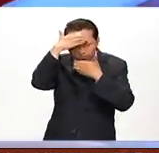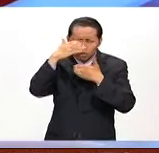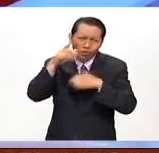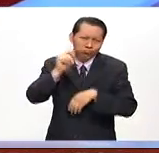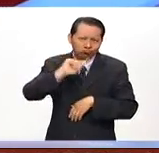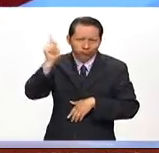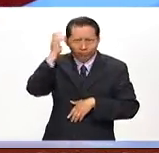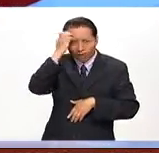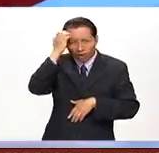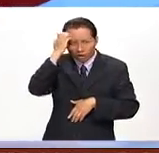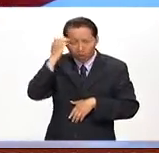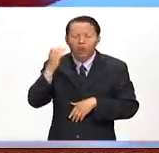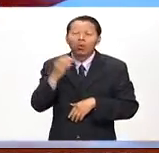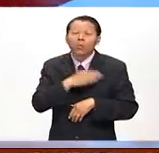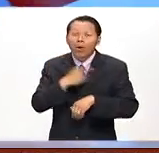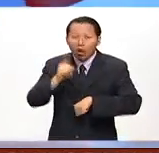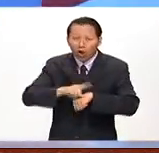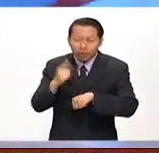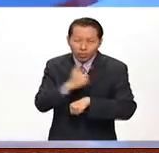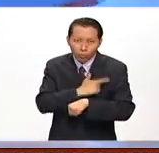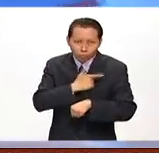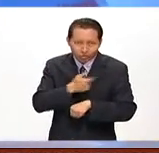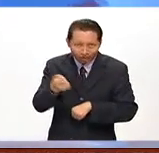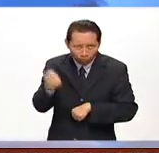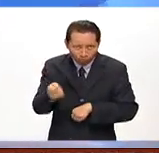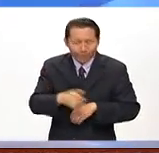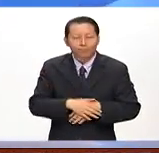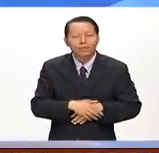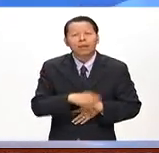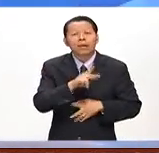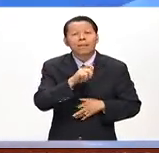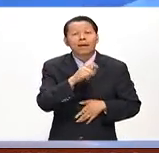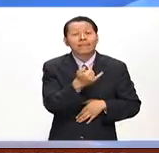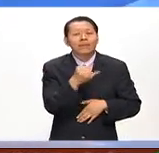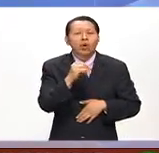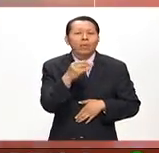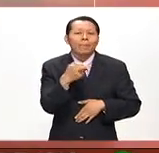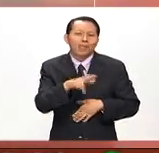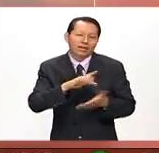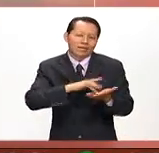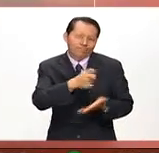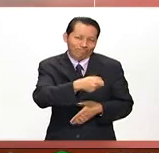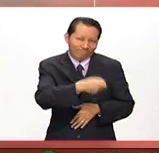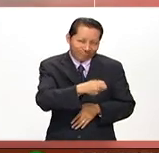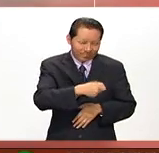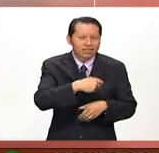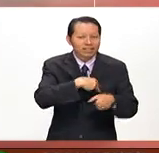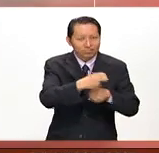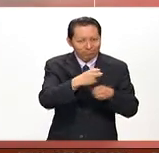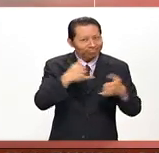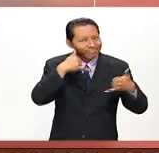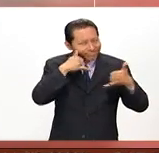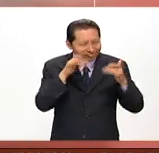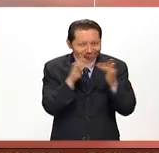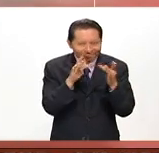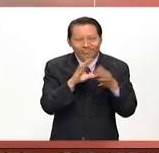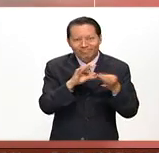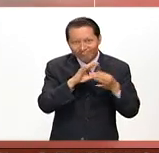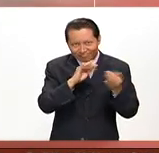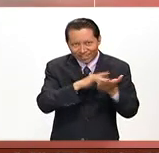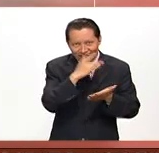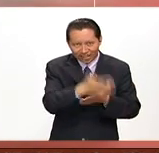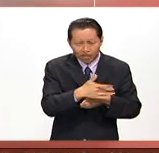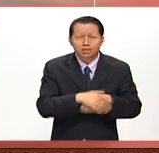Es un placer saludarte esta mañana. Pati, Omar, qué gusto saludarlos. Muchas gracias por la invitación. Al contrario, Arlene, dinos cuál